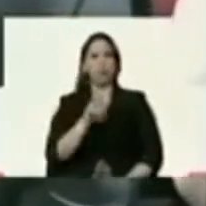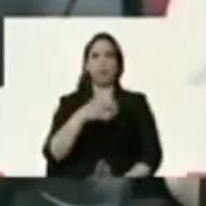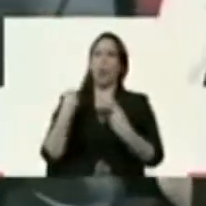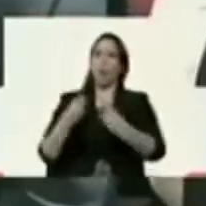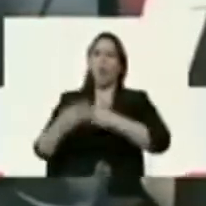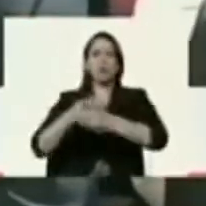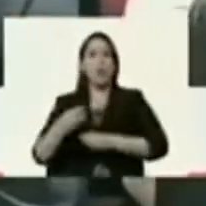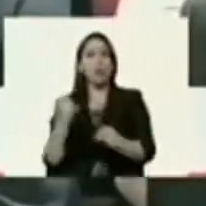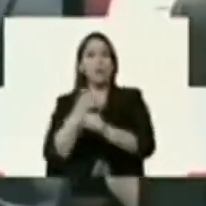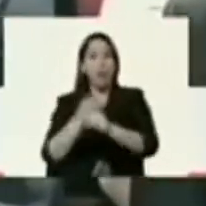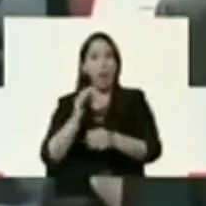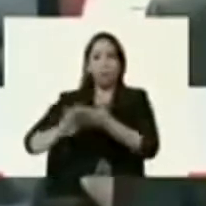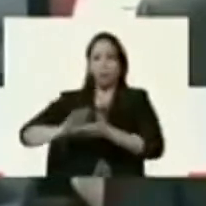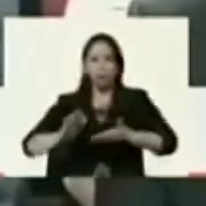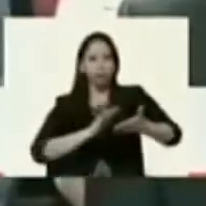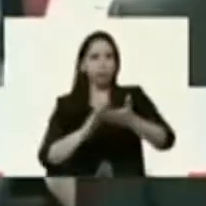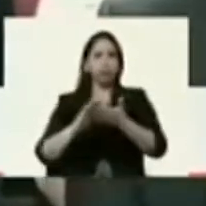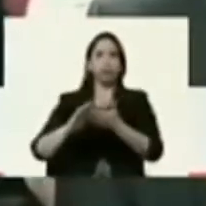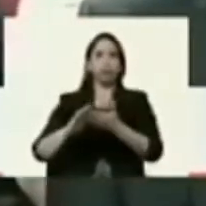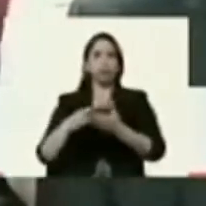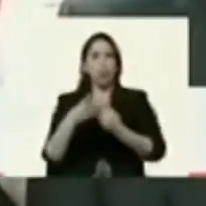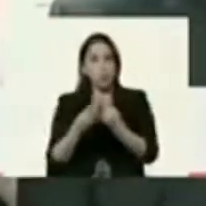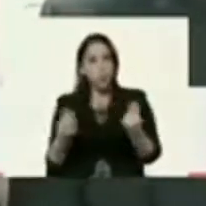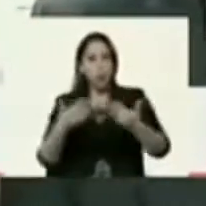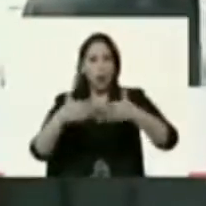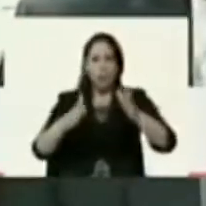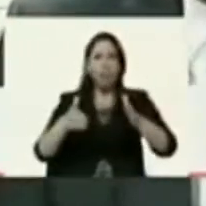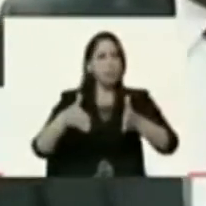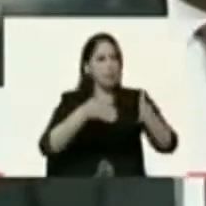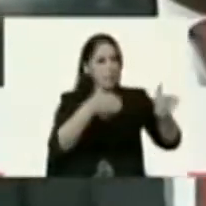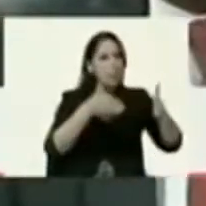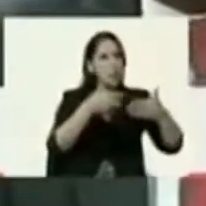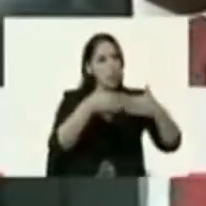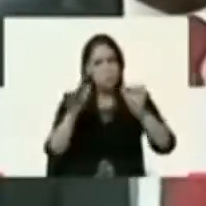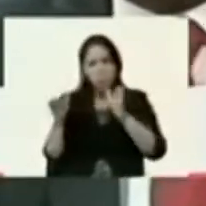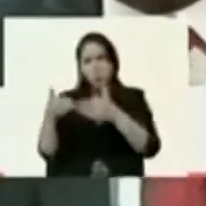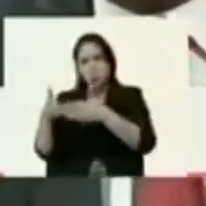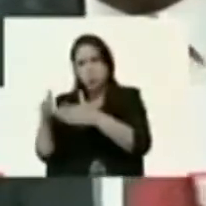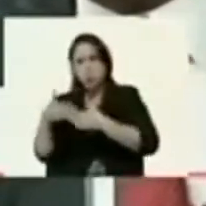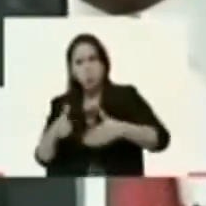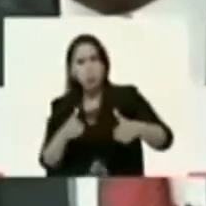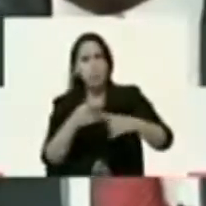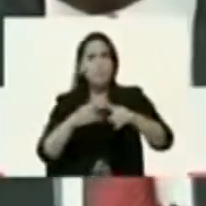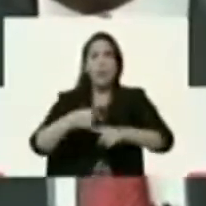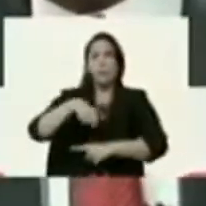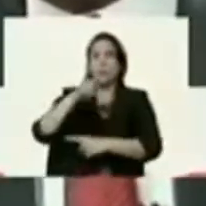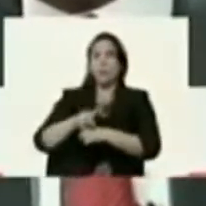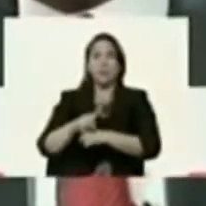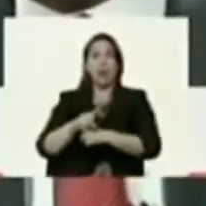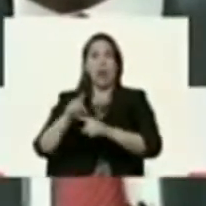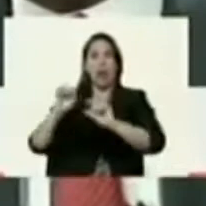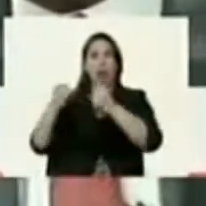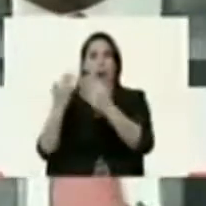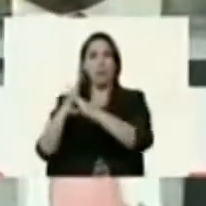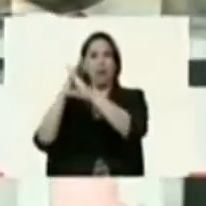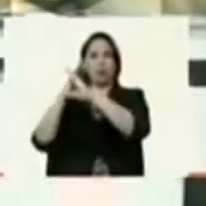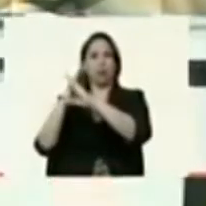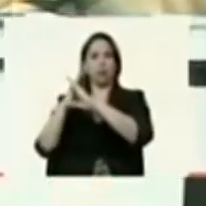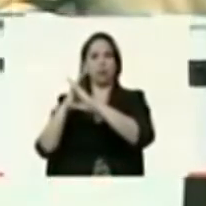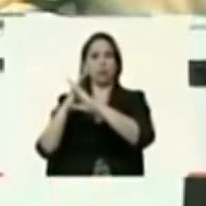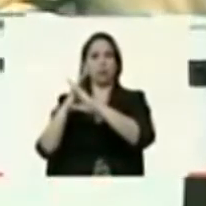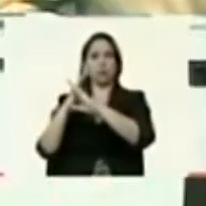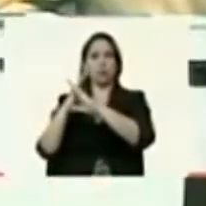Trabajar, resolver, solucionar, abrir caminos por aquí, abrir caminos por allá. Pero el principal obstáculo lo